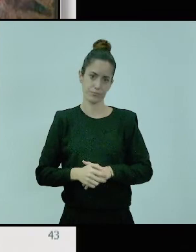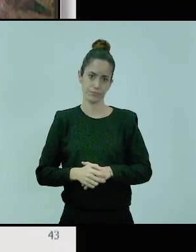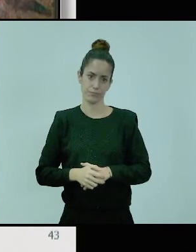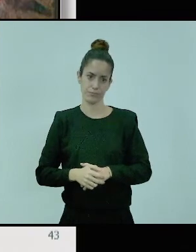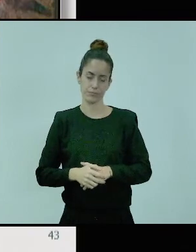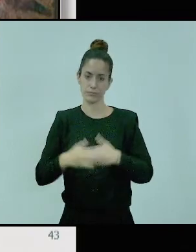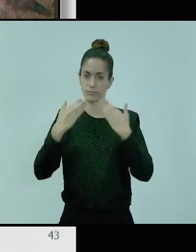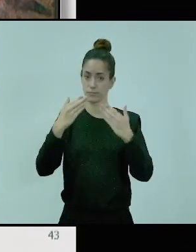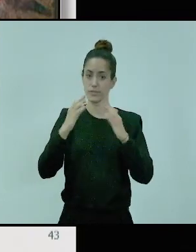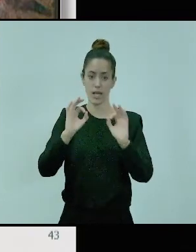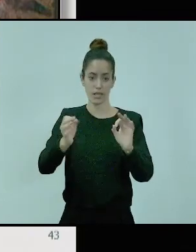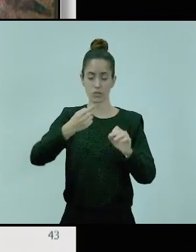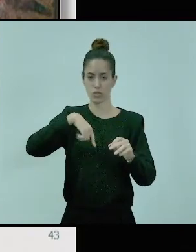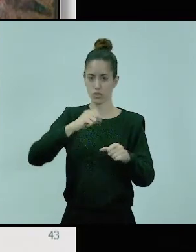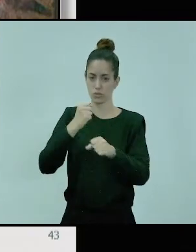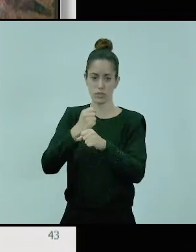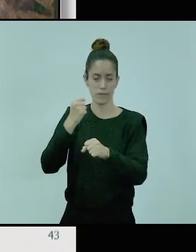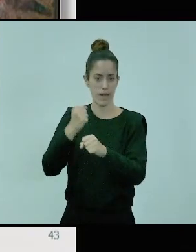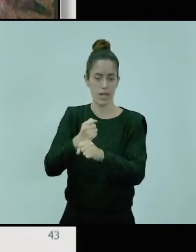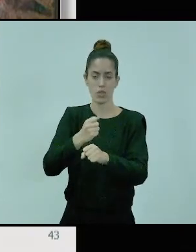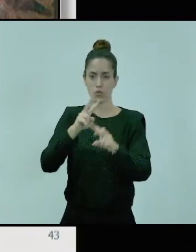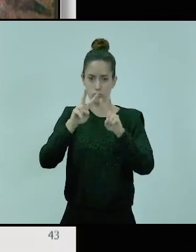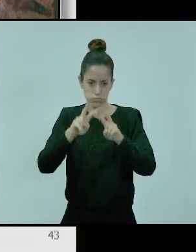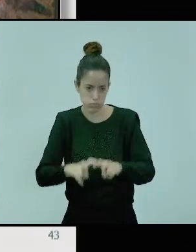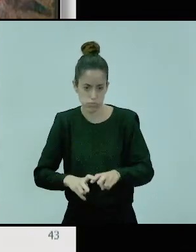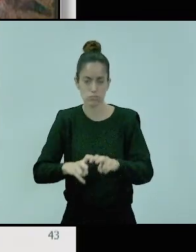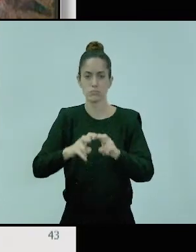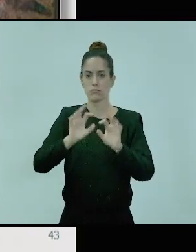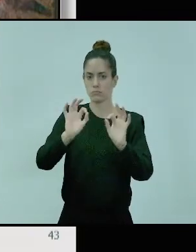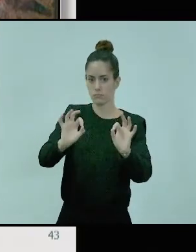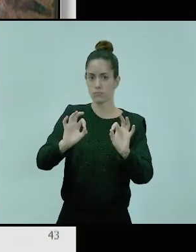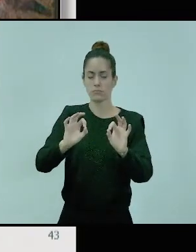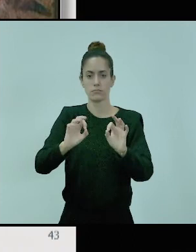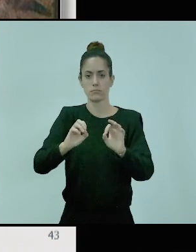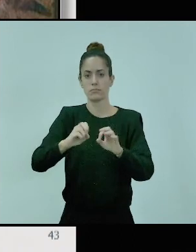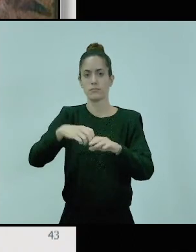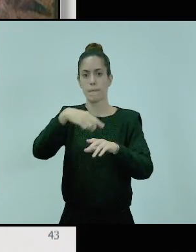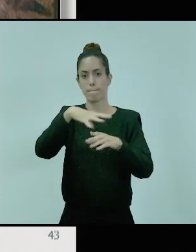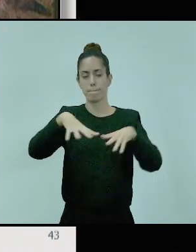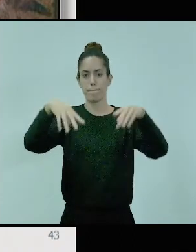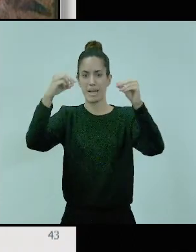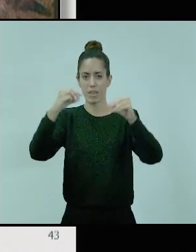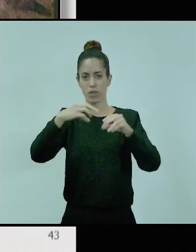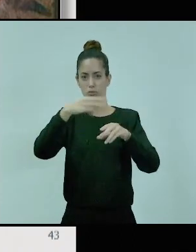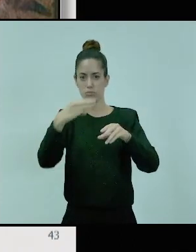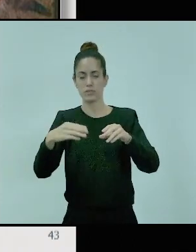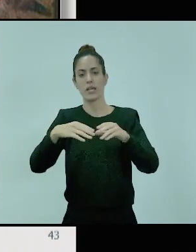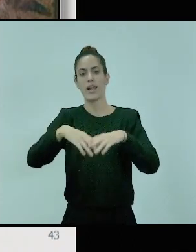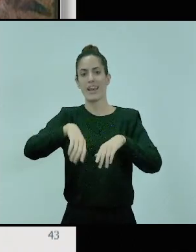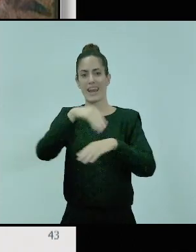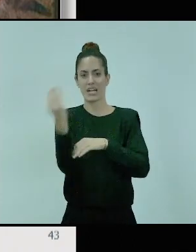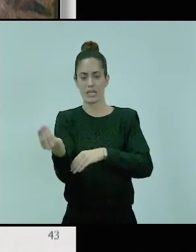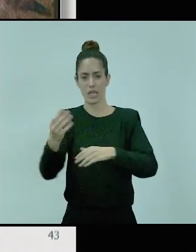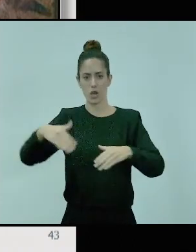Con esto, trabajando sobre esta pintura del Palacio de Té de Mantua, de la caída de los gigantes, uno